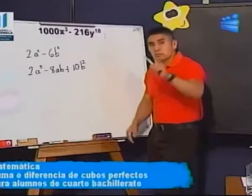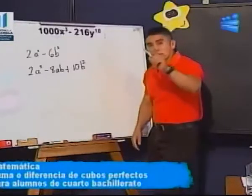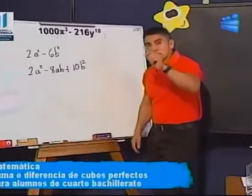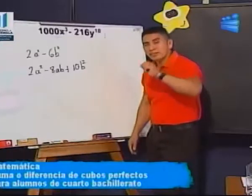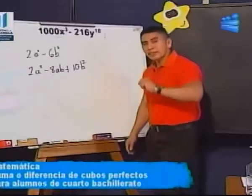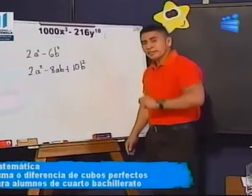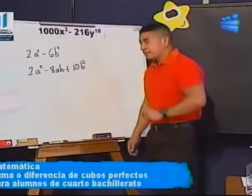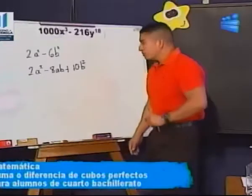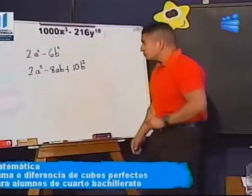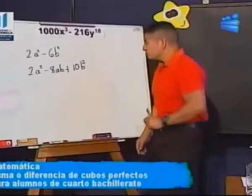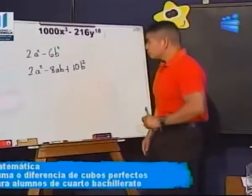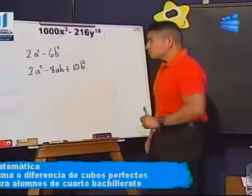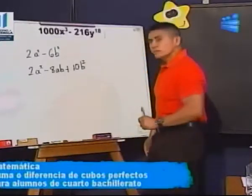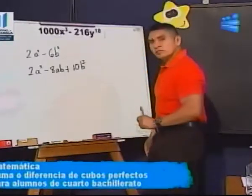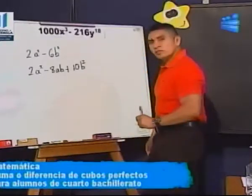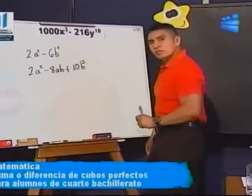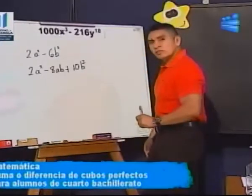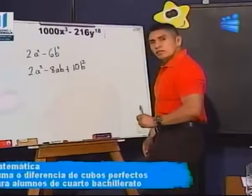Otro presaber.